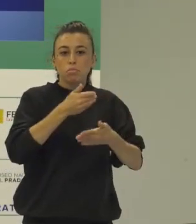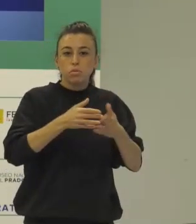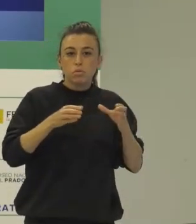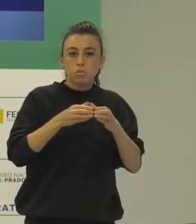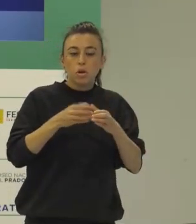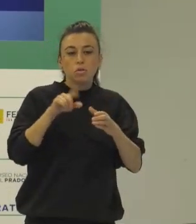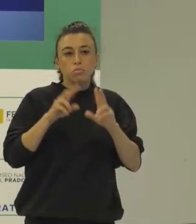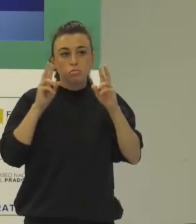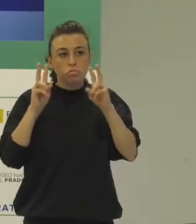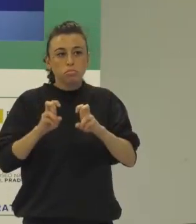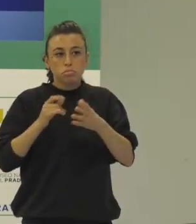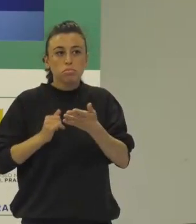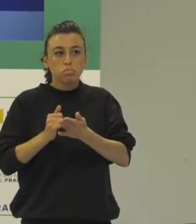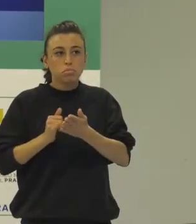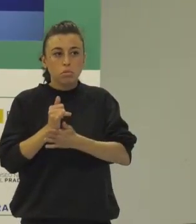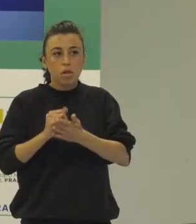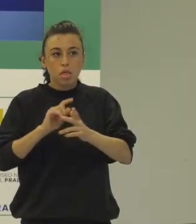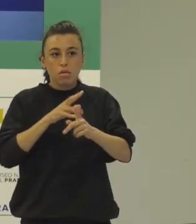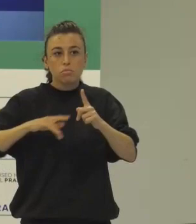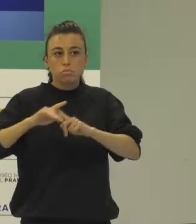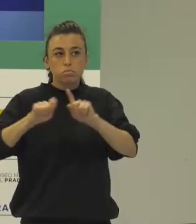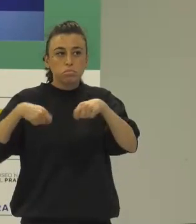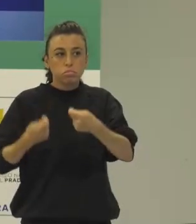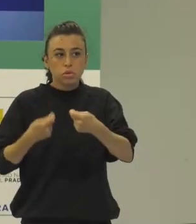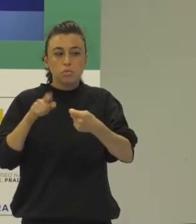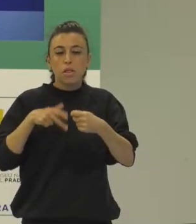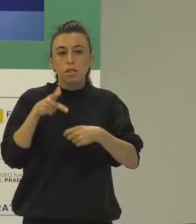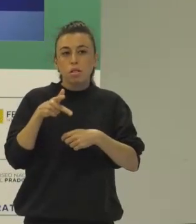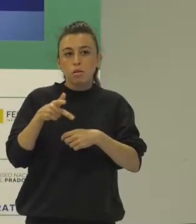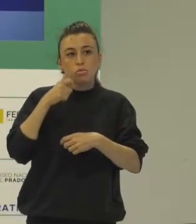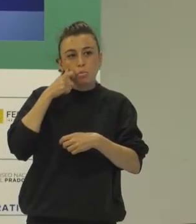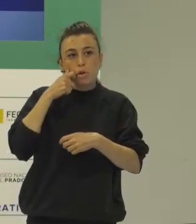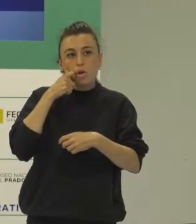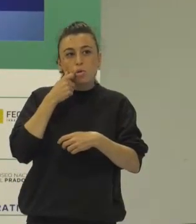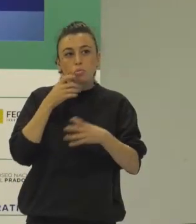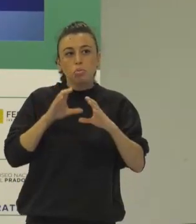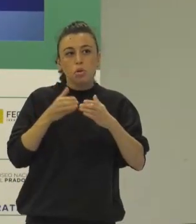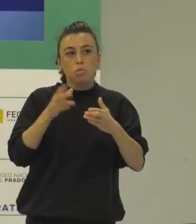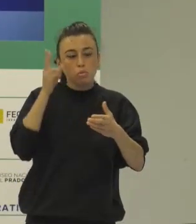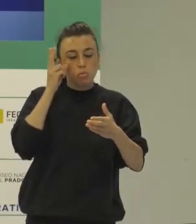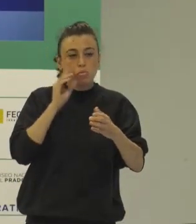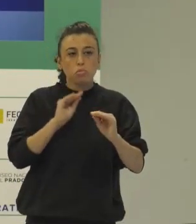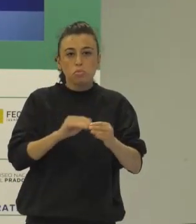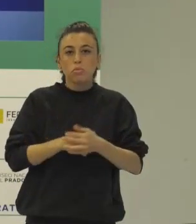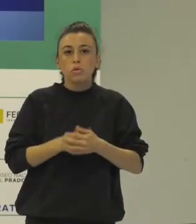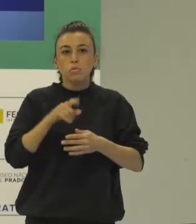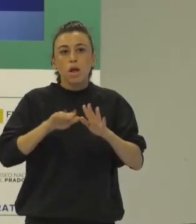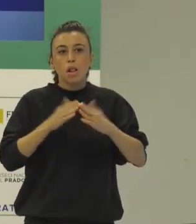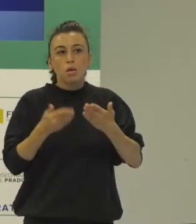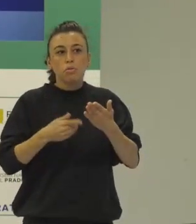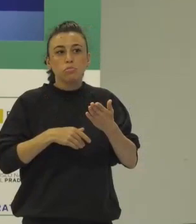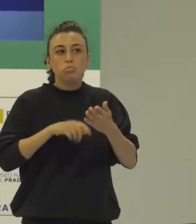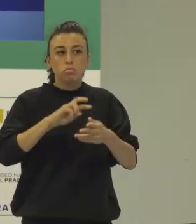ambiente, pueblos indígenas y derechos humanos. Ha publicado varios libros. Dinámicas de despojo y resistencia en